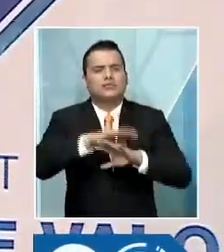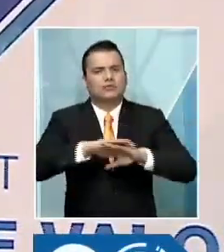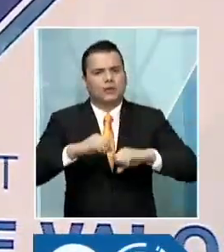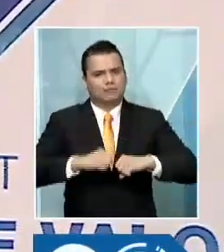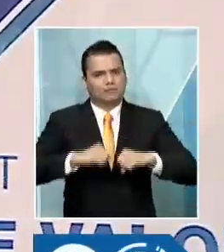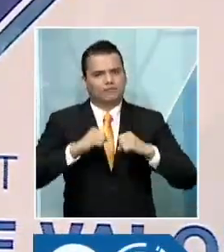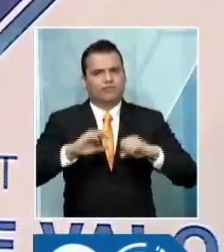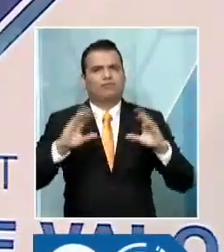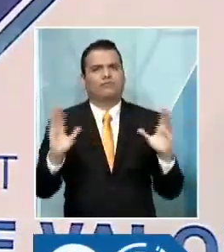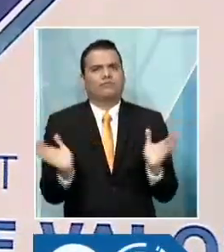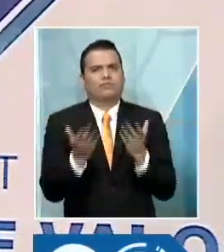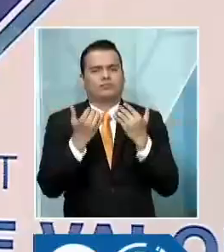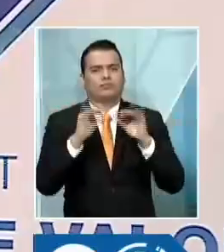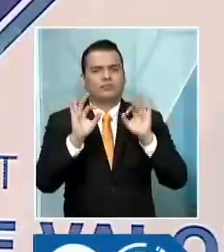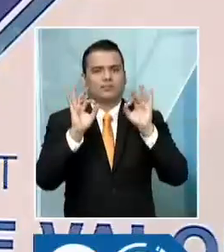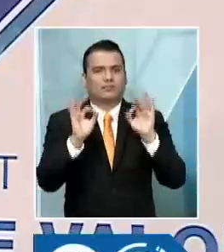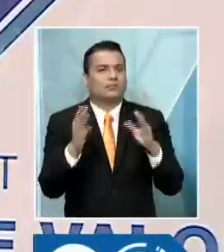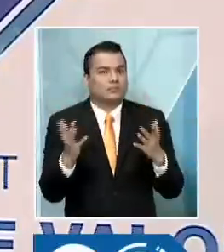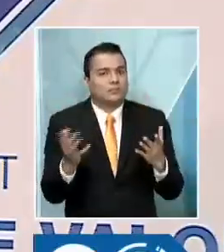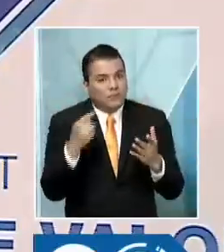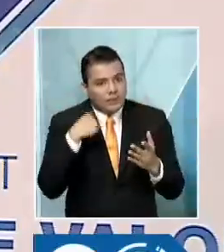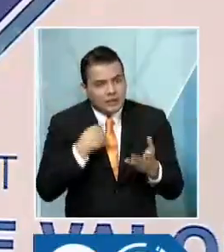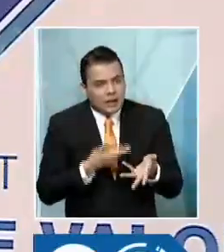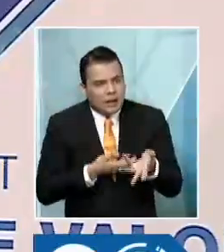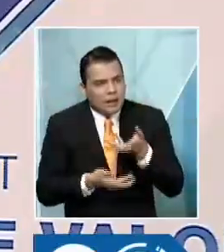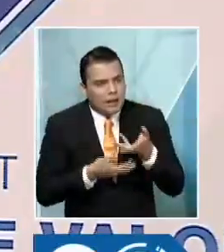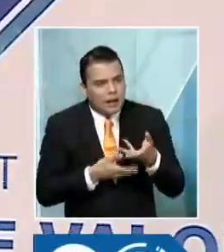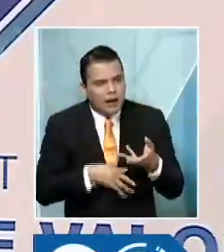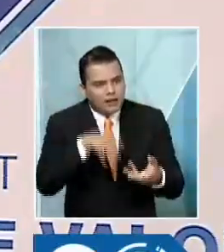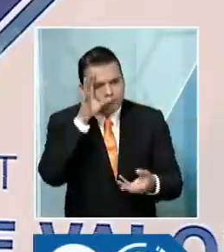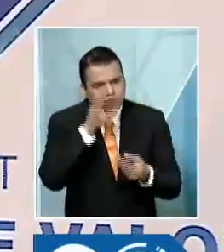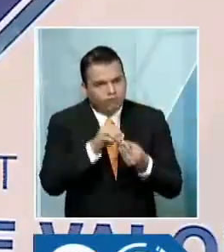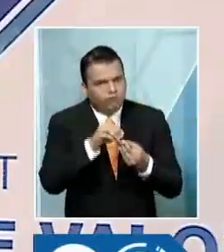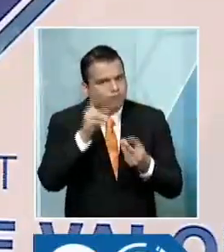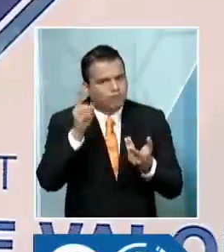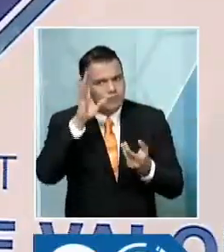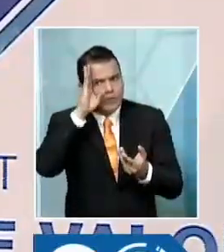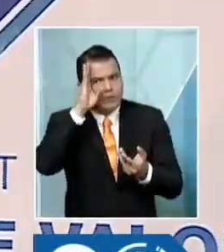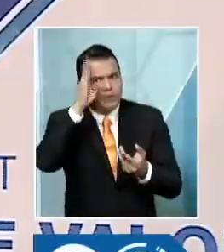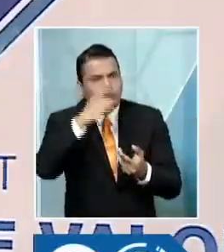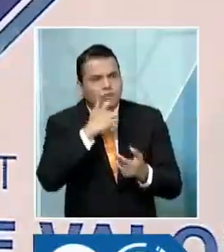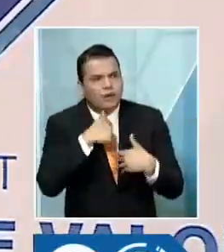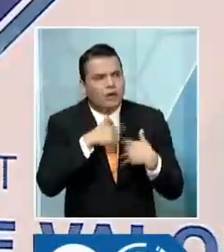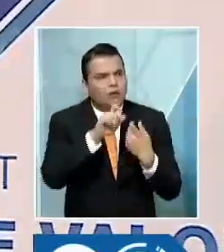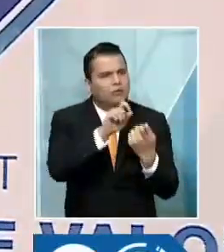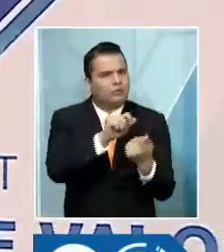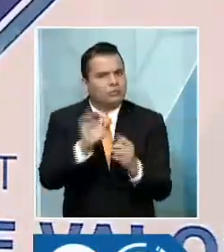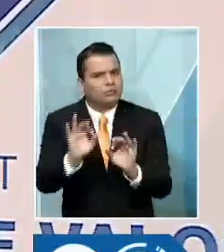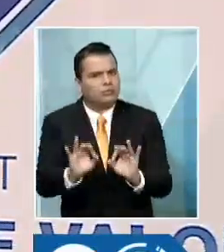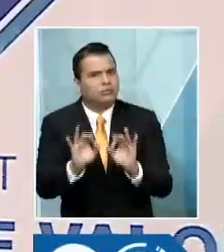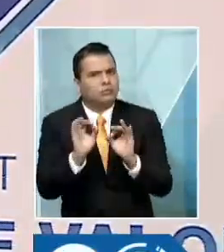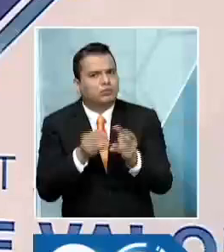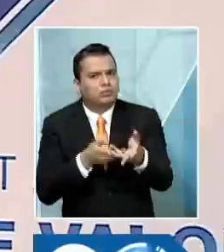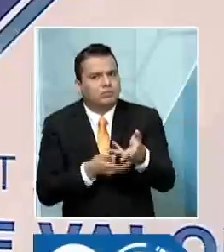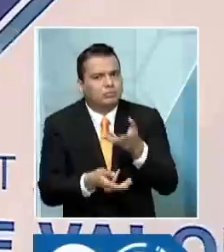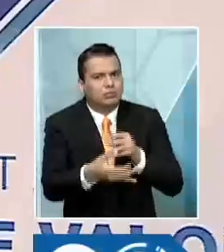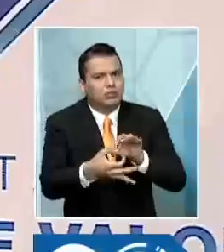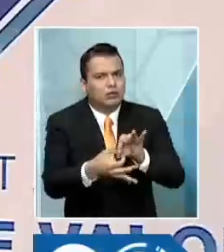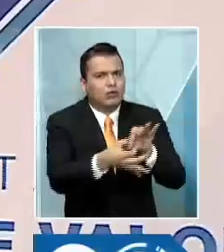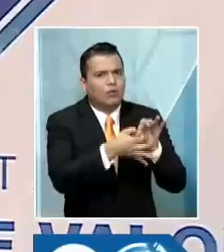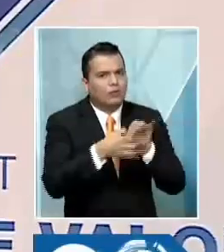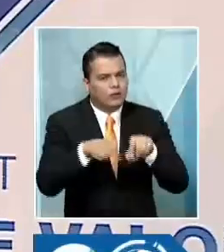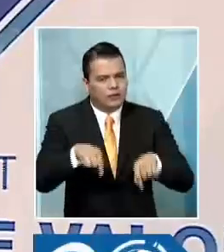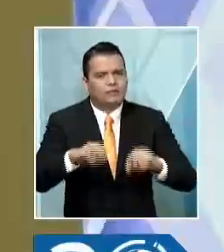privado y la academia para poder tomar esas decisiones sobre hacia dónde debe ir orientado el gasto y cómo mancomunadamente vamos a sacar